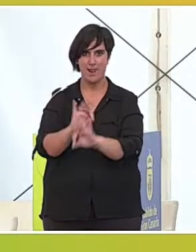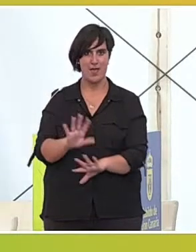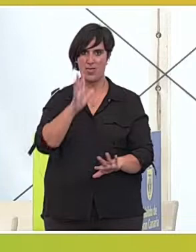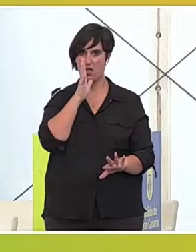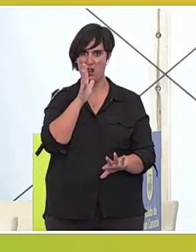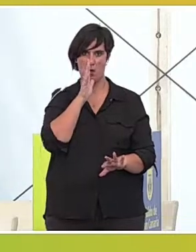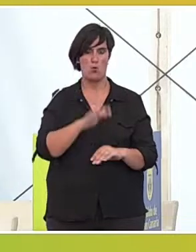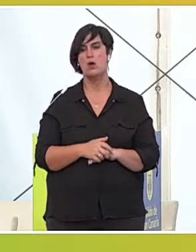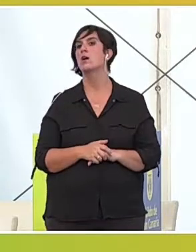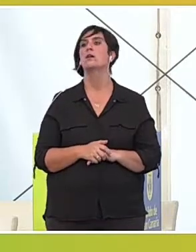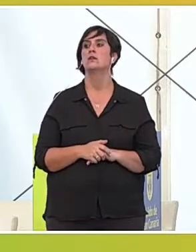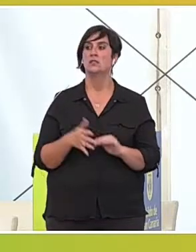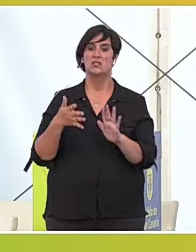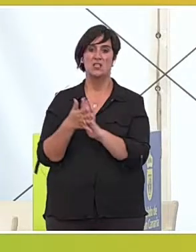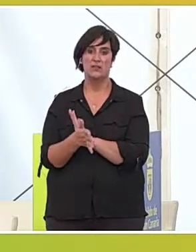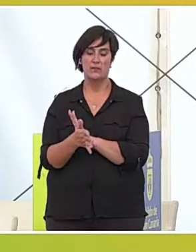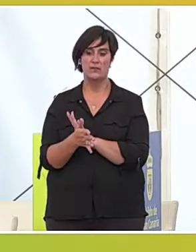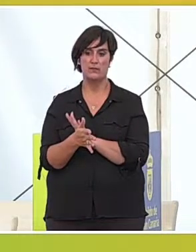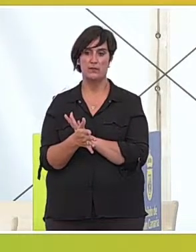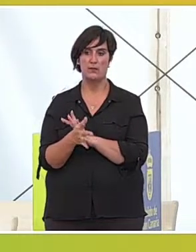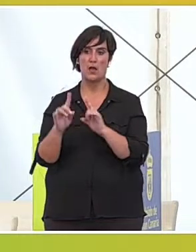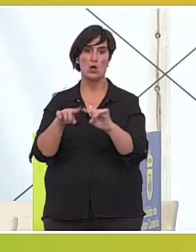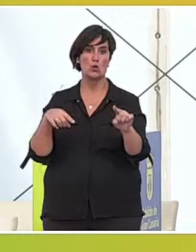agua. Se produce un fenómeno